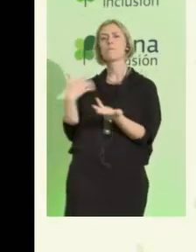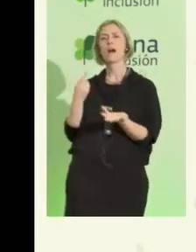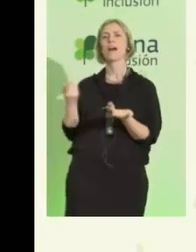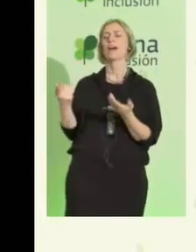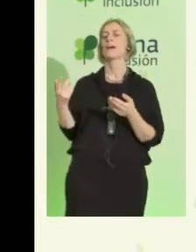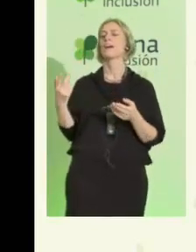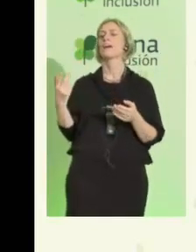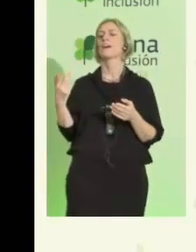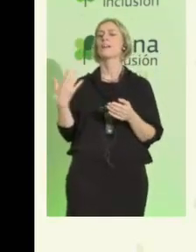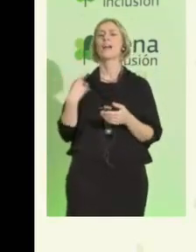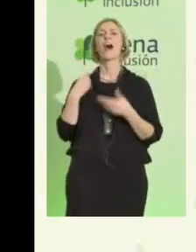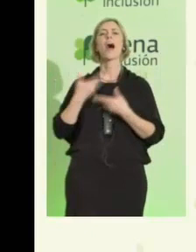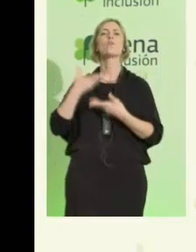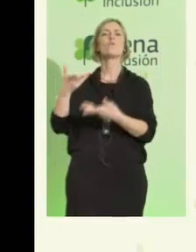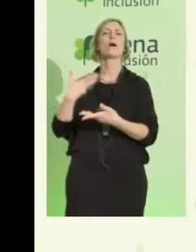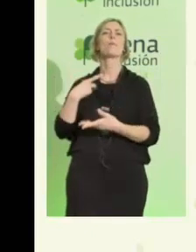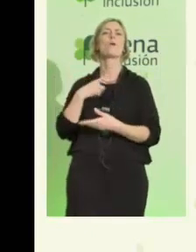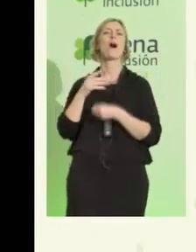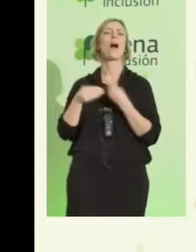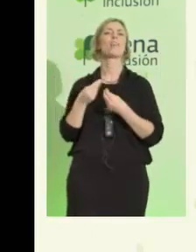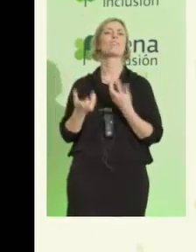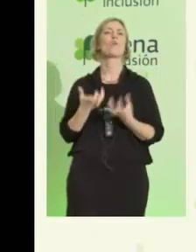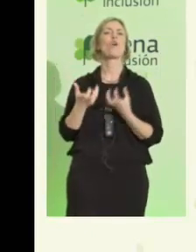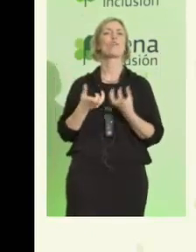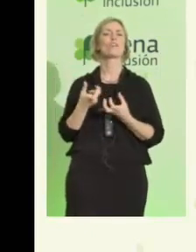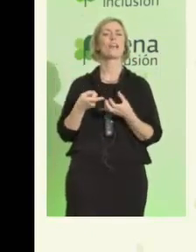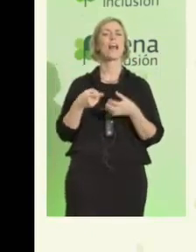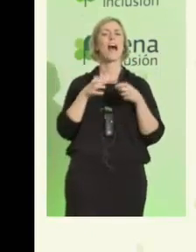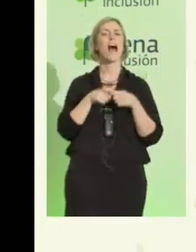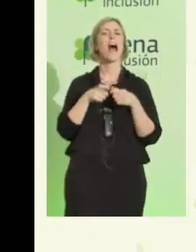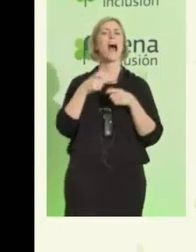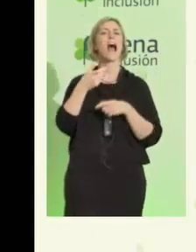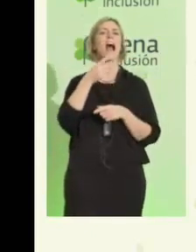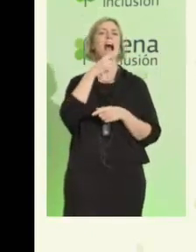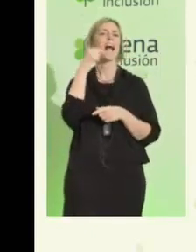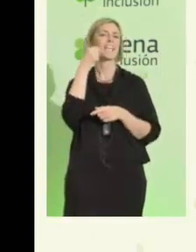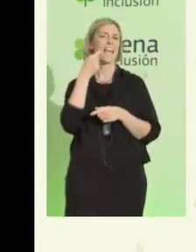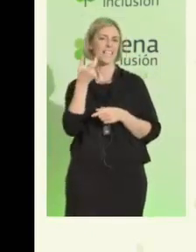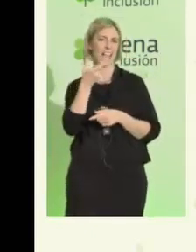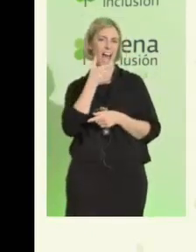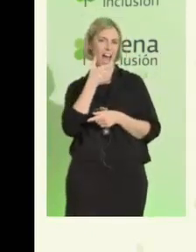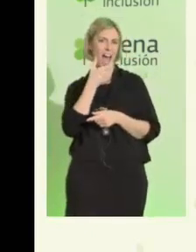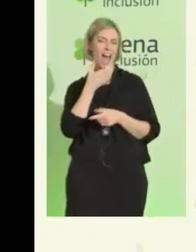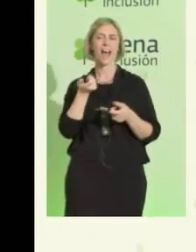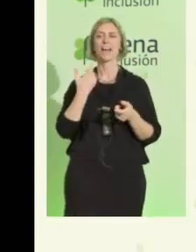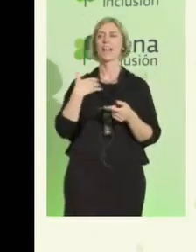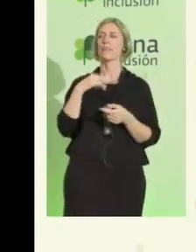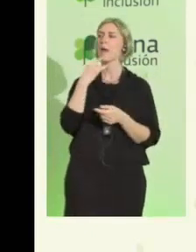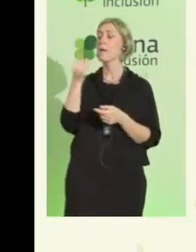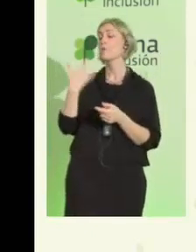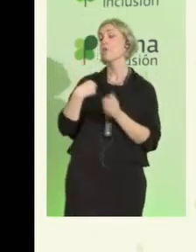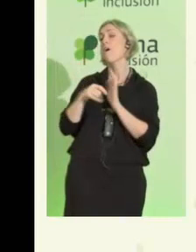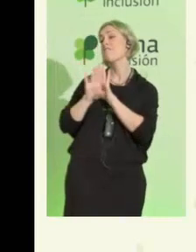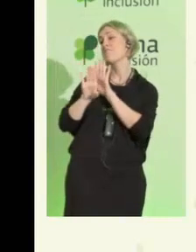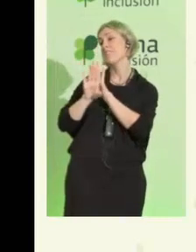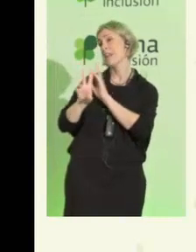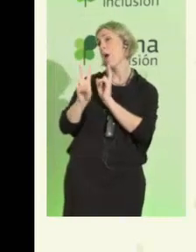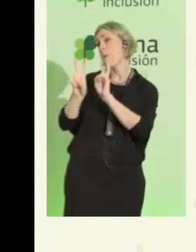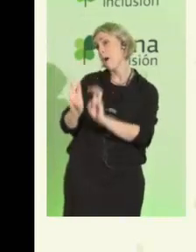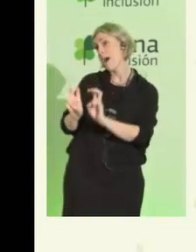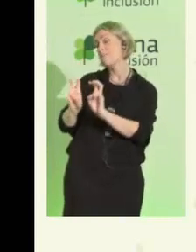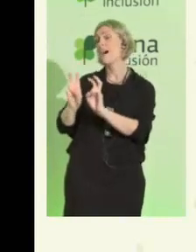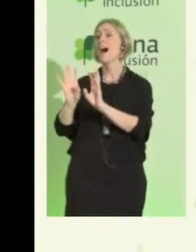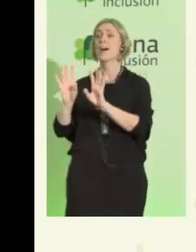hacer galletas, les saludamos, soy tu nueva vecina, me gustaría conocerte. Fuimos a todas las